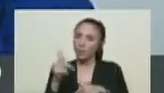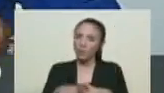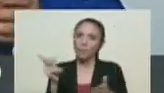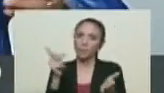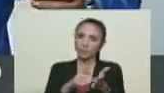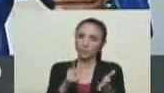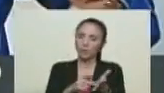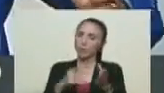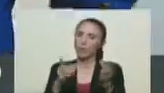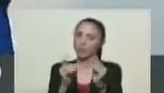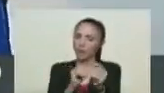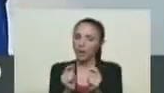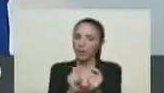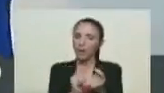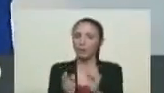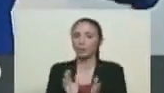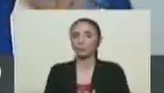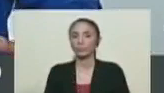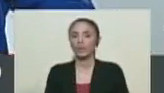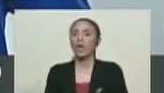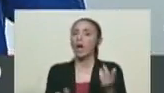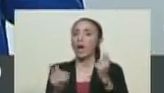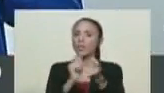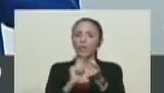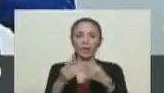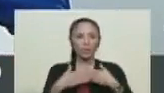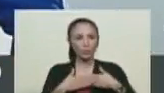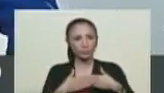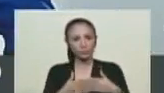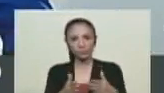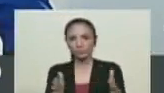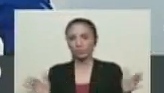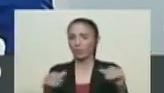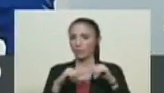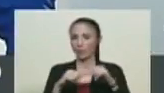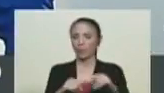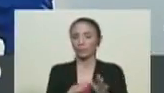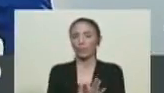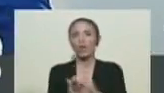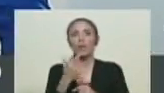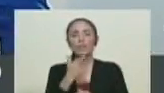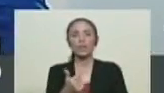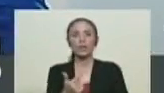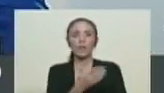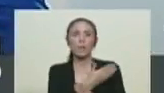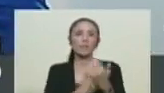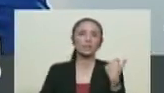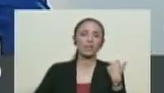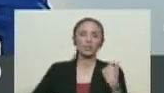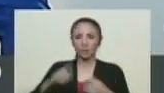palabra. El diálogo yo lo dejo abierto. Le dije al presidente Danilo Medina,